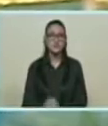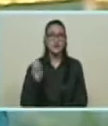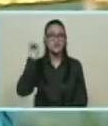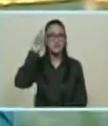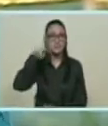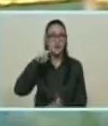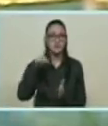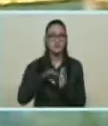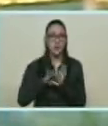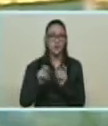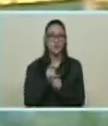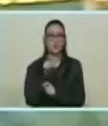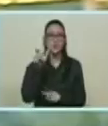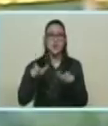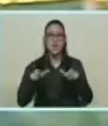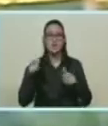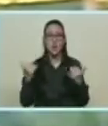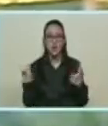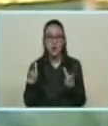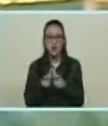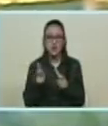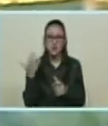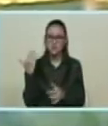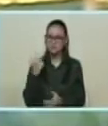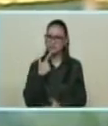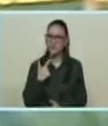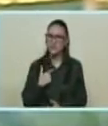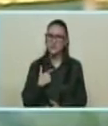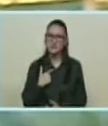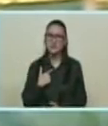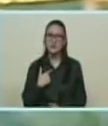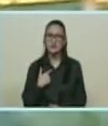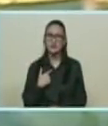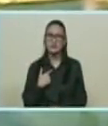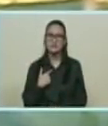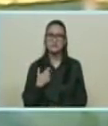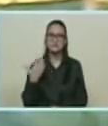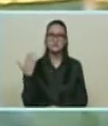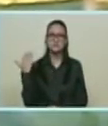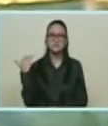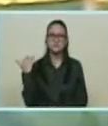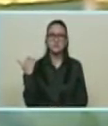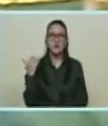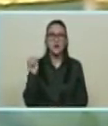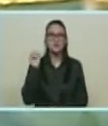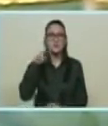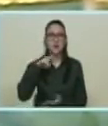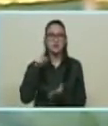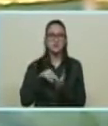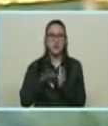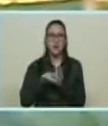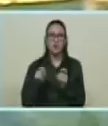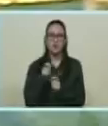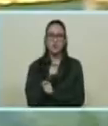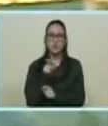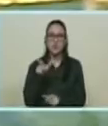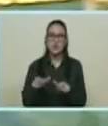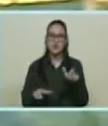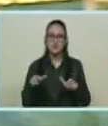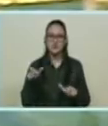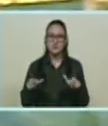Nacional Constituyente estaba sesionando hoy, me dicen, en estos días la Asamblea Nacional Constituyente,